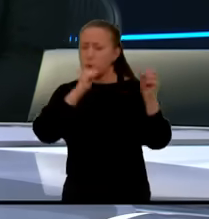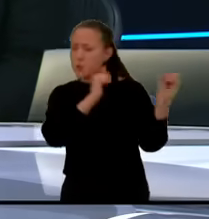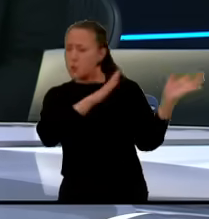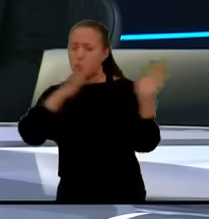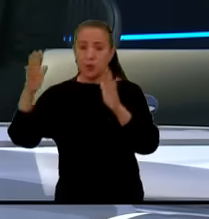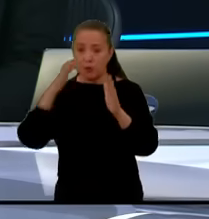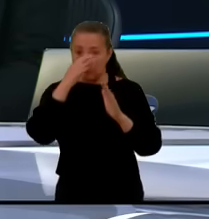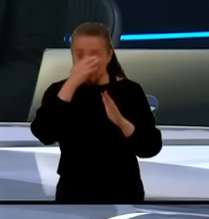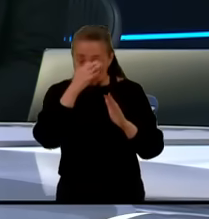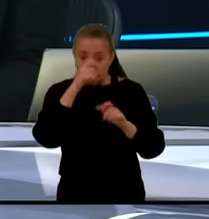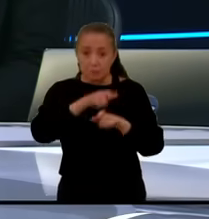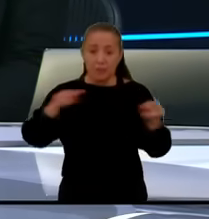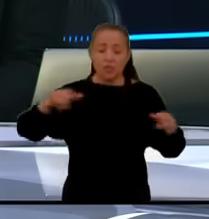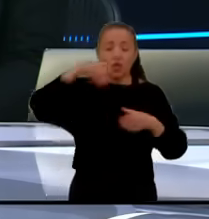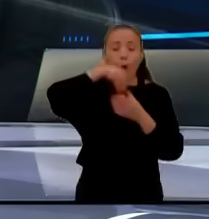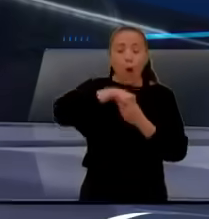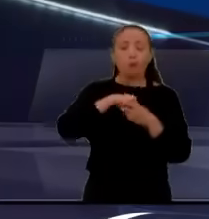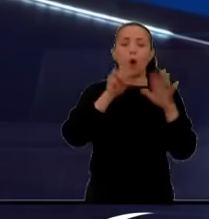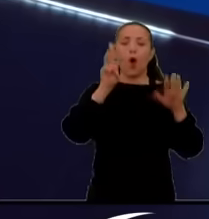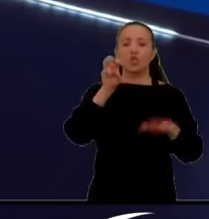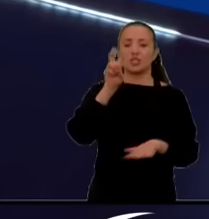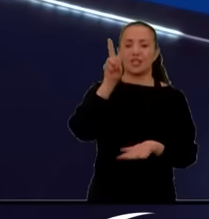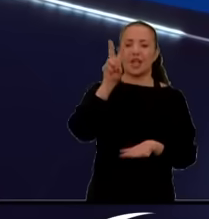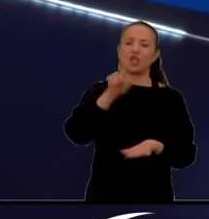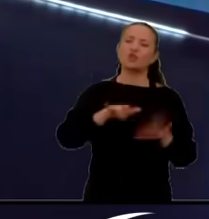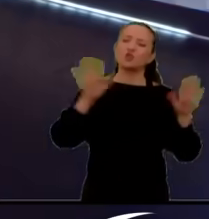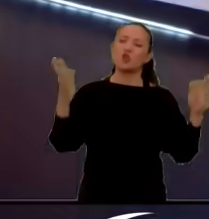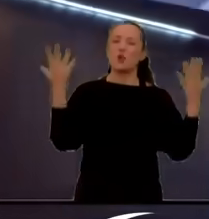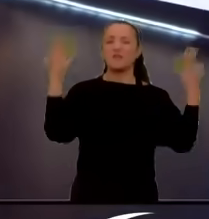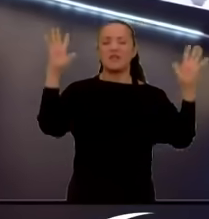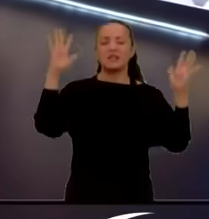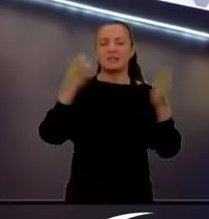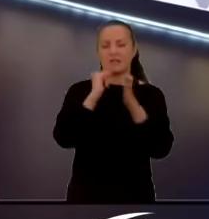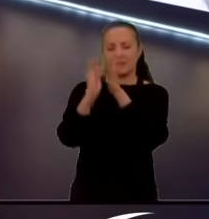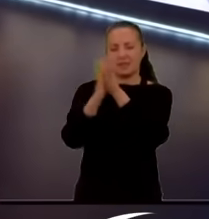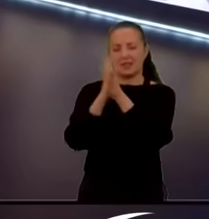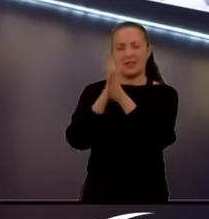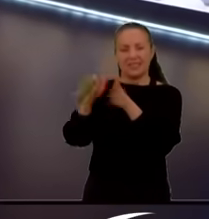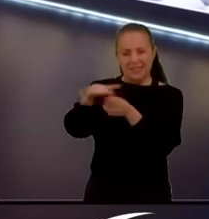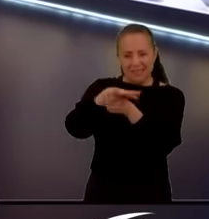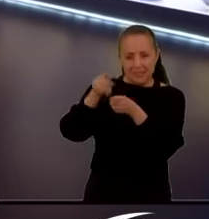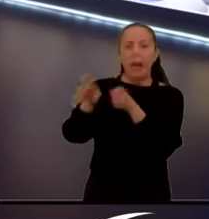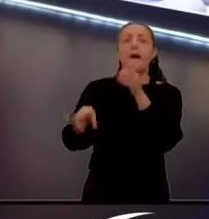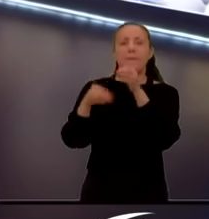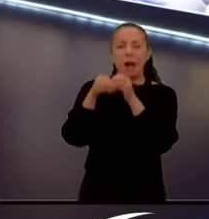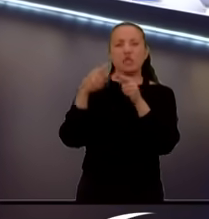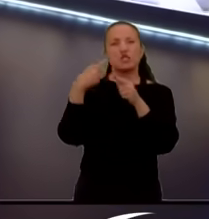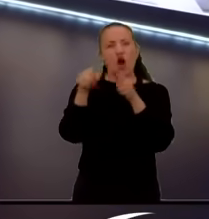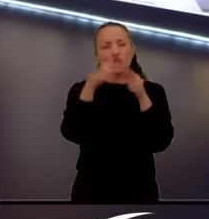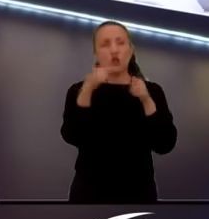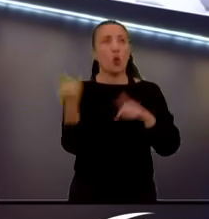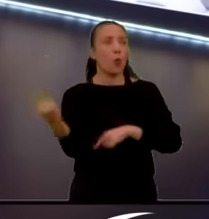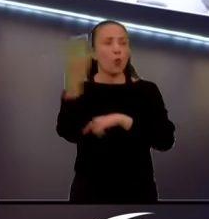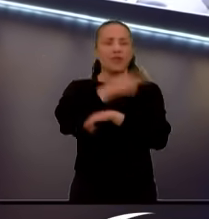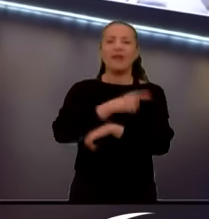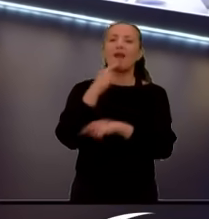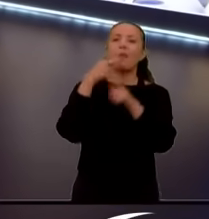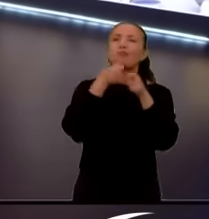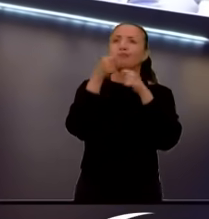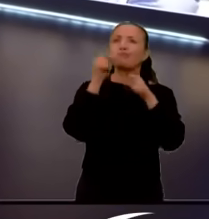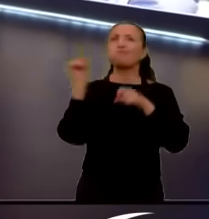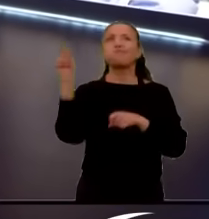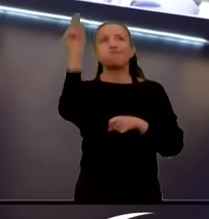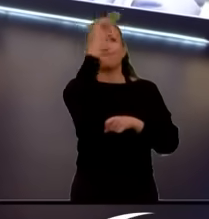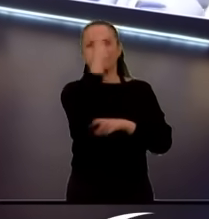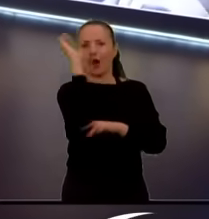sorprendió a las 82 personas que allí se encontraban. Tenemos reporte de esta y otras noticias del día con nuestros periodistas en diferentes puntos del